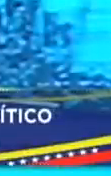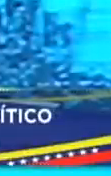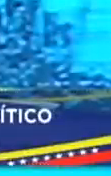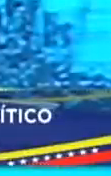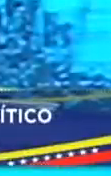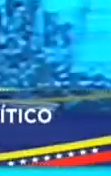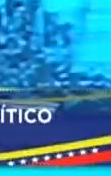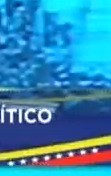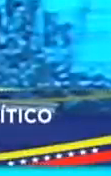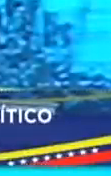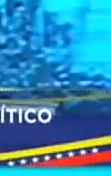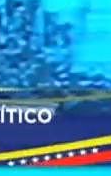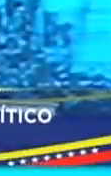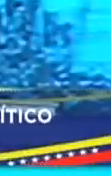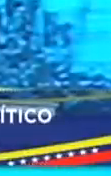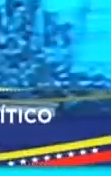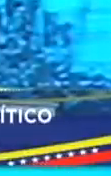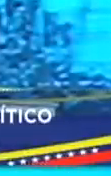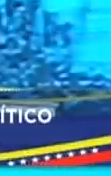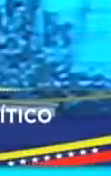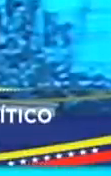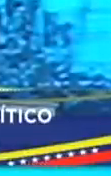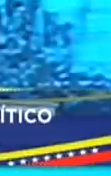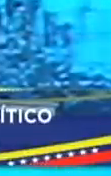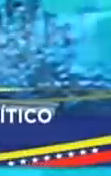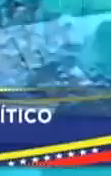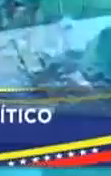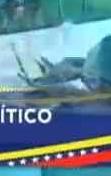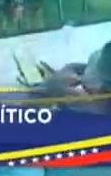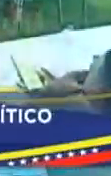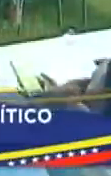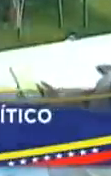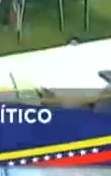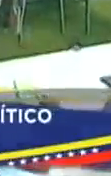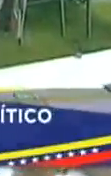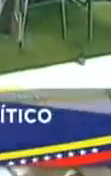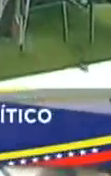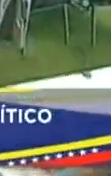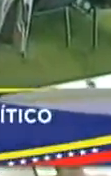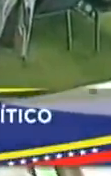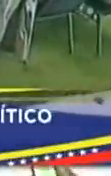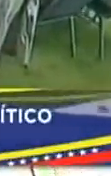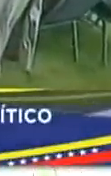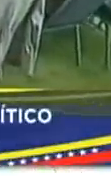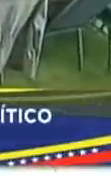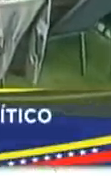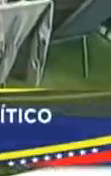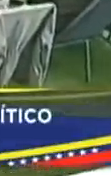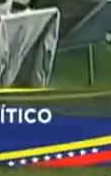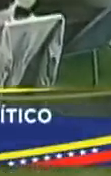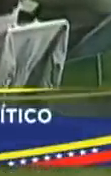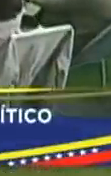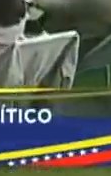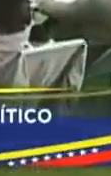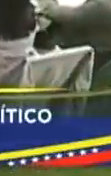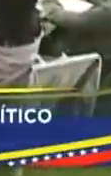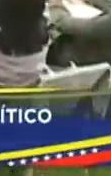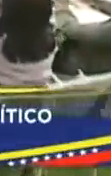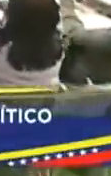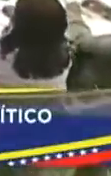2023. Aquí está en pleno el alto mando de la Unión